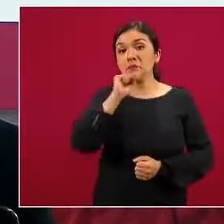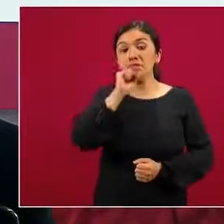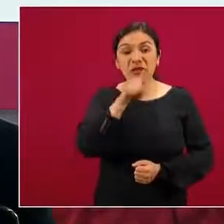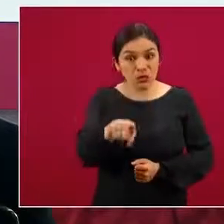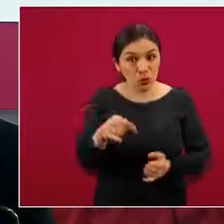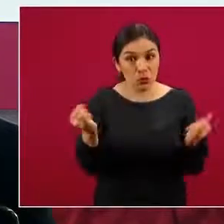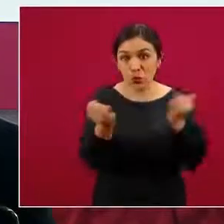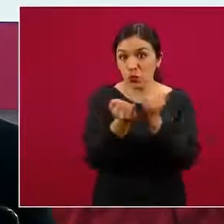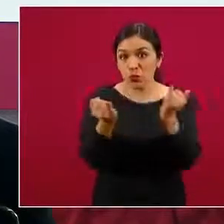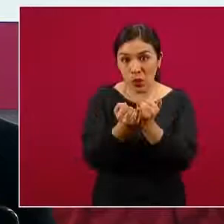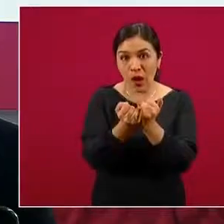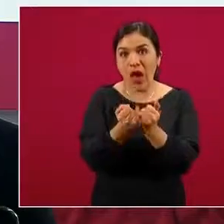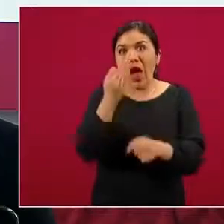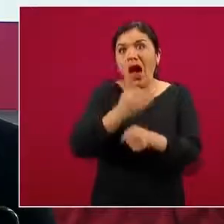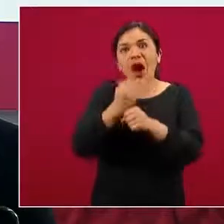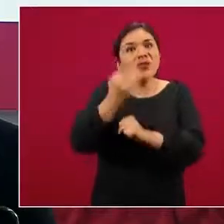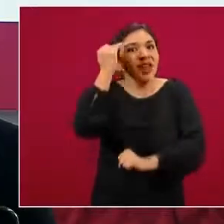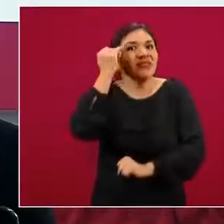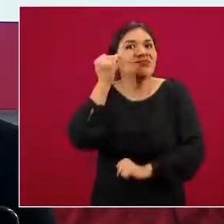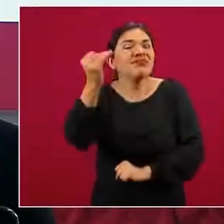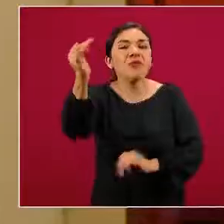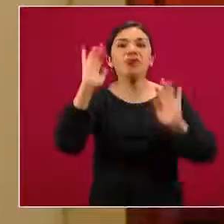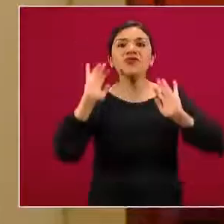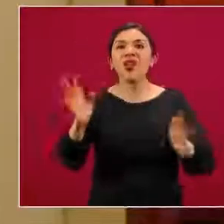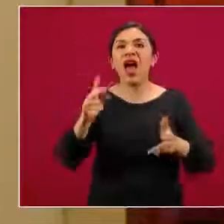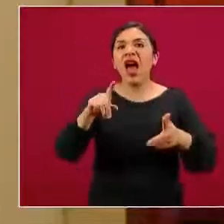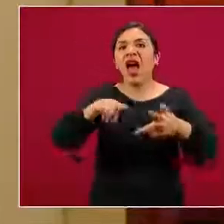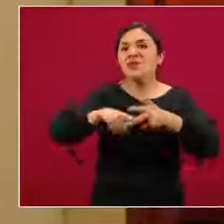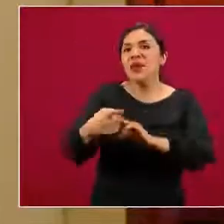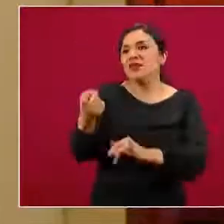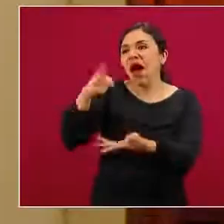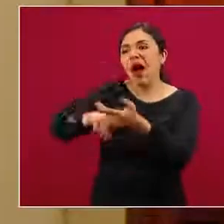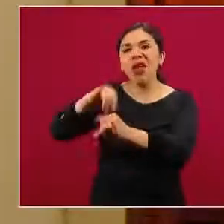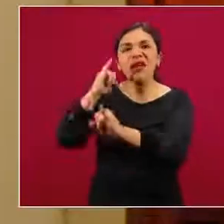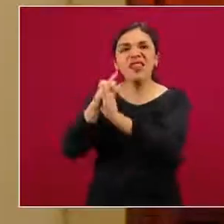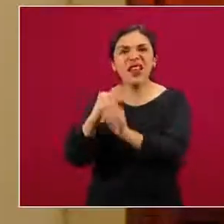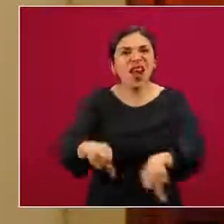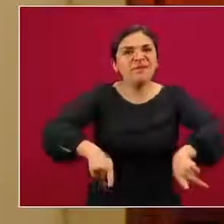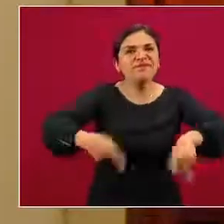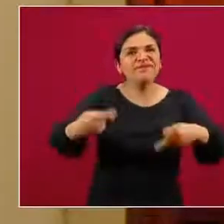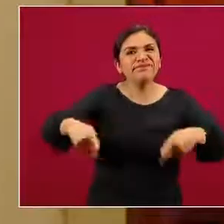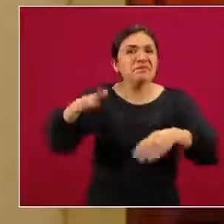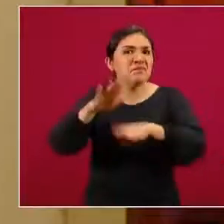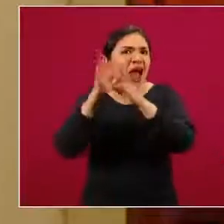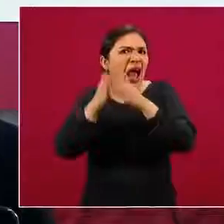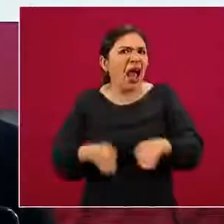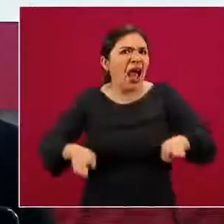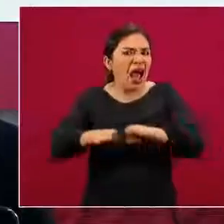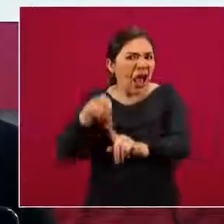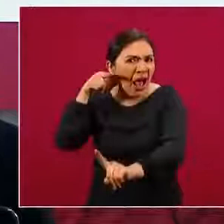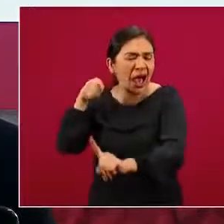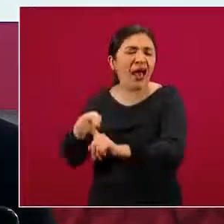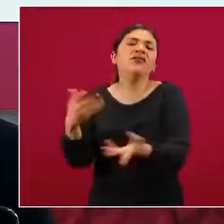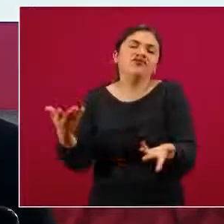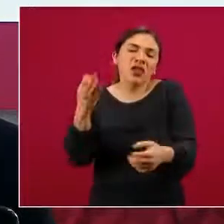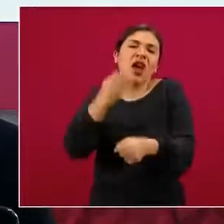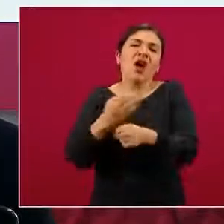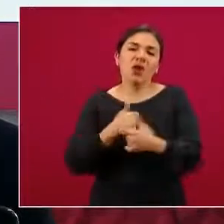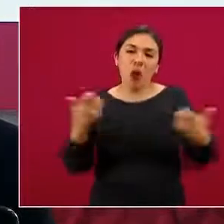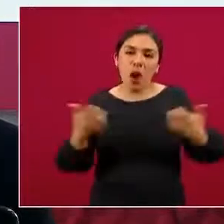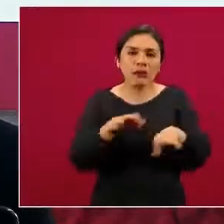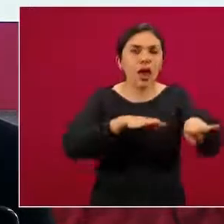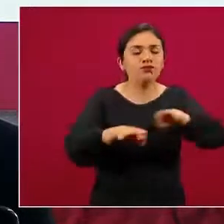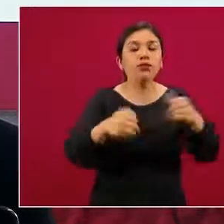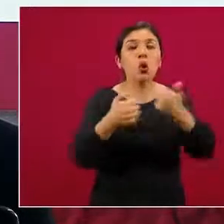manera y en esta era en que el comercio electrónico se ha vuelto un imperativo, estamos trabajando con